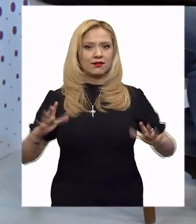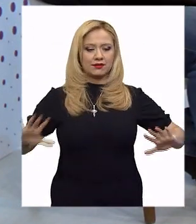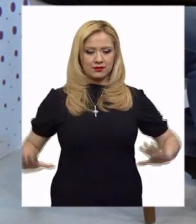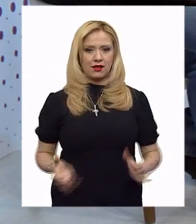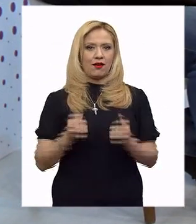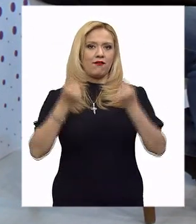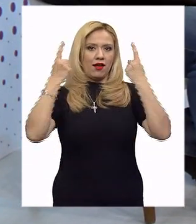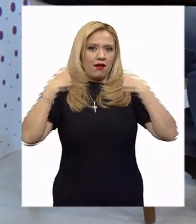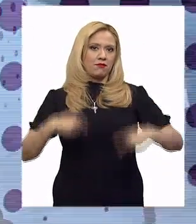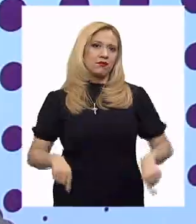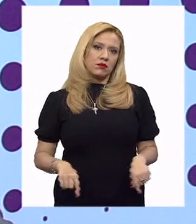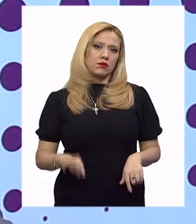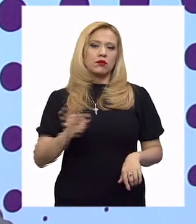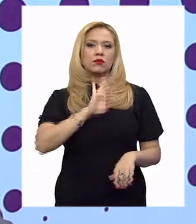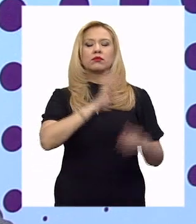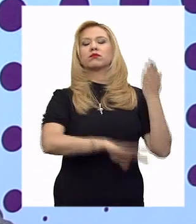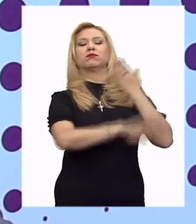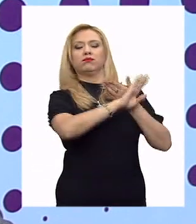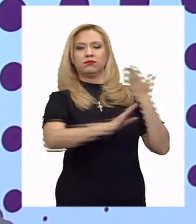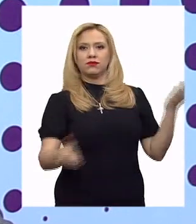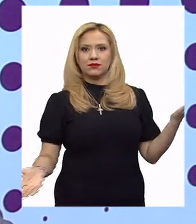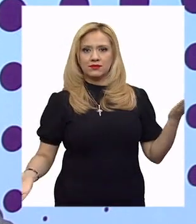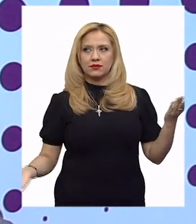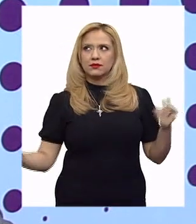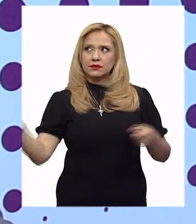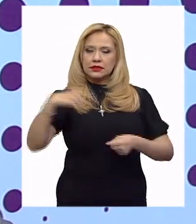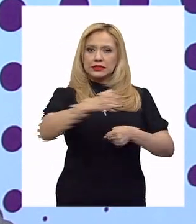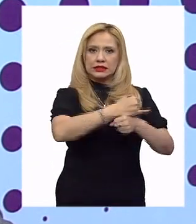sus derechos mientras que la investigación se